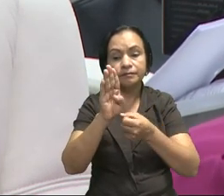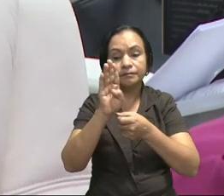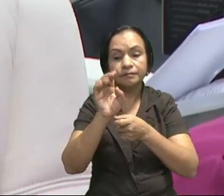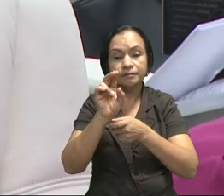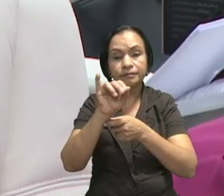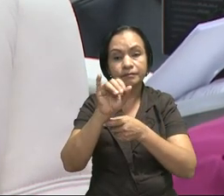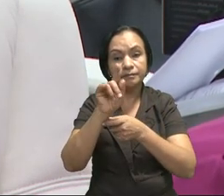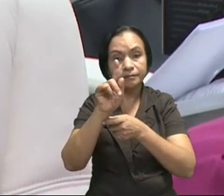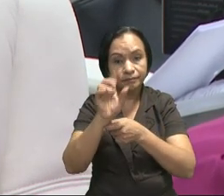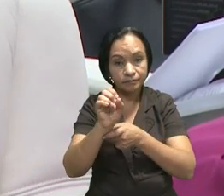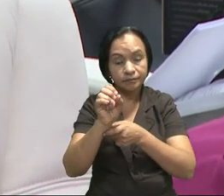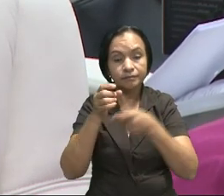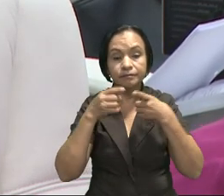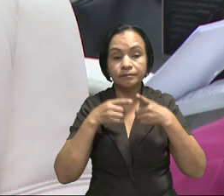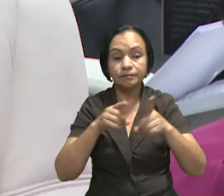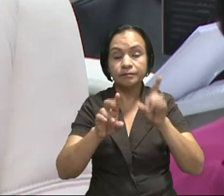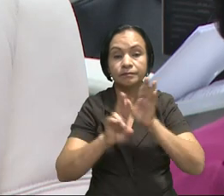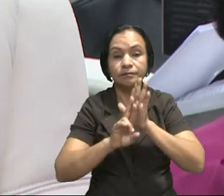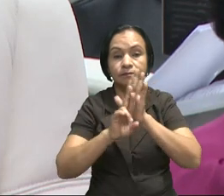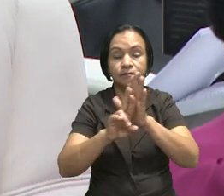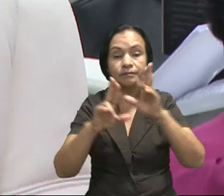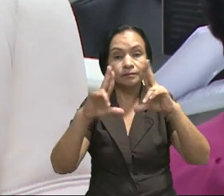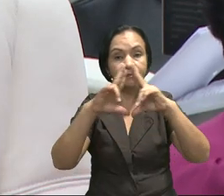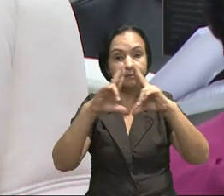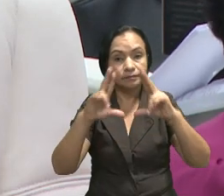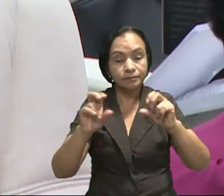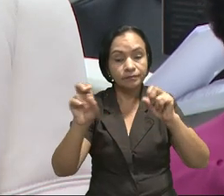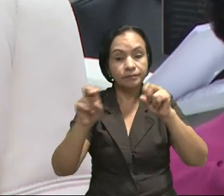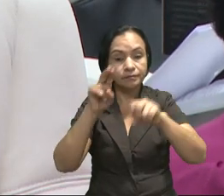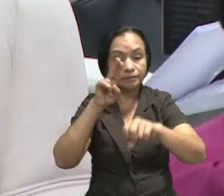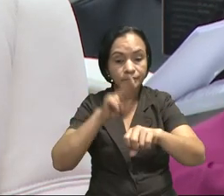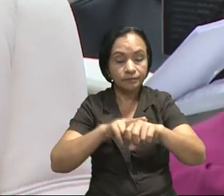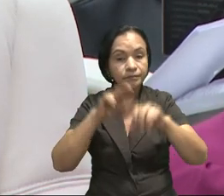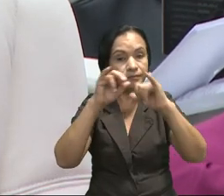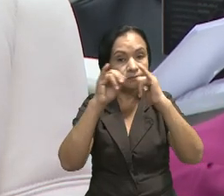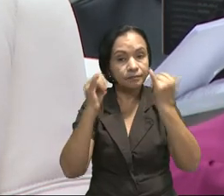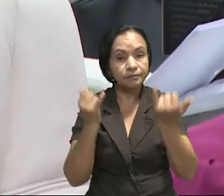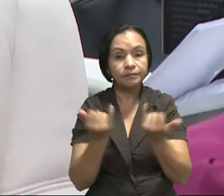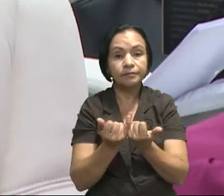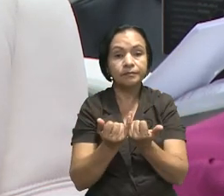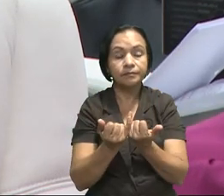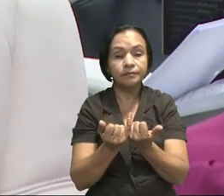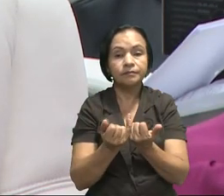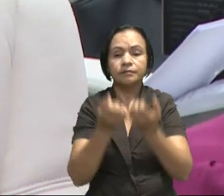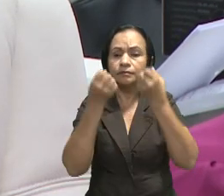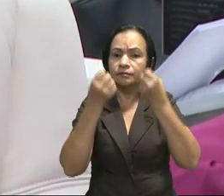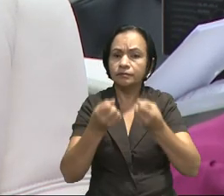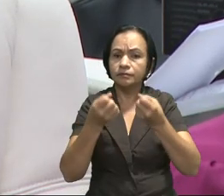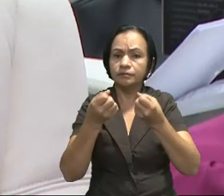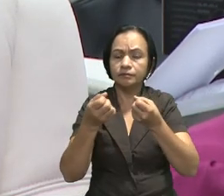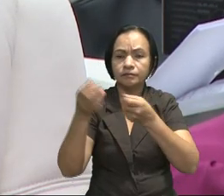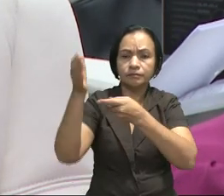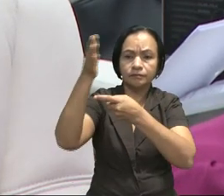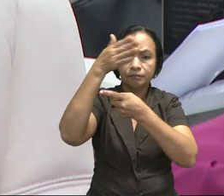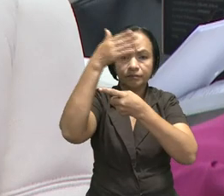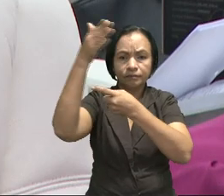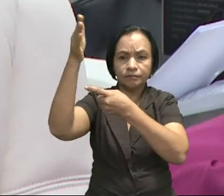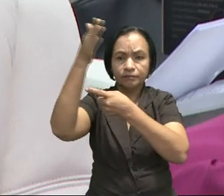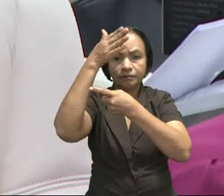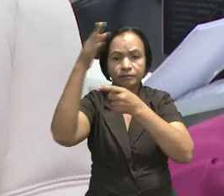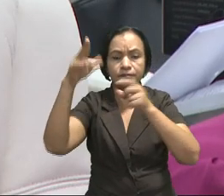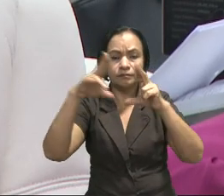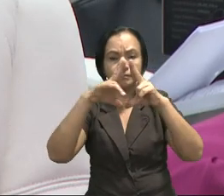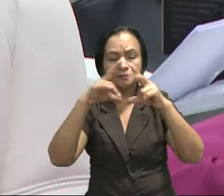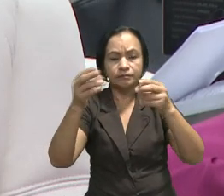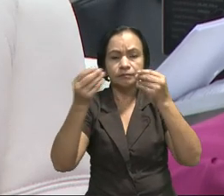Buitrago Sarria ha sido digno representante de nuestro país a nivel nacional e internacional, puesto que ha enarbolado el pabellón de la patria